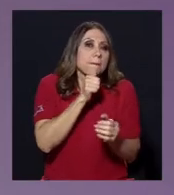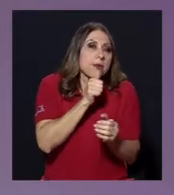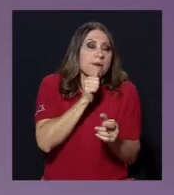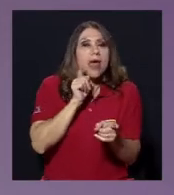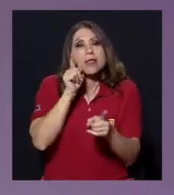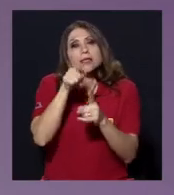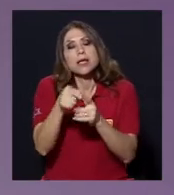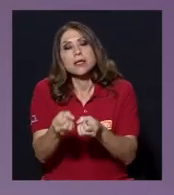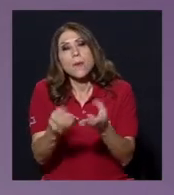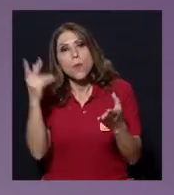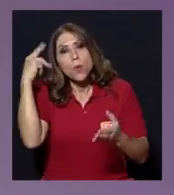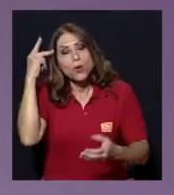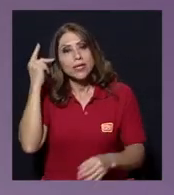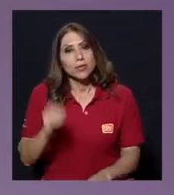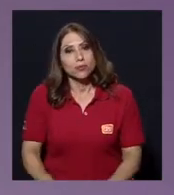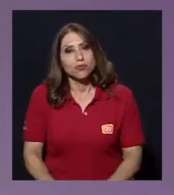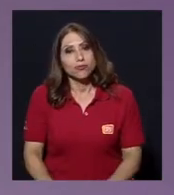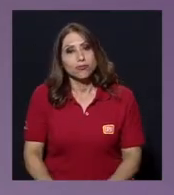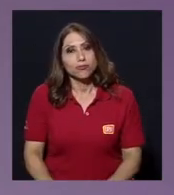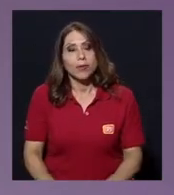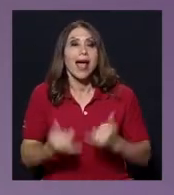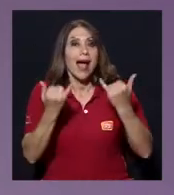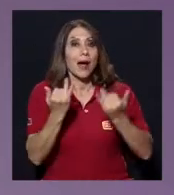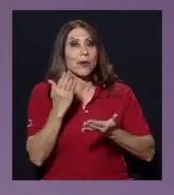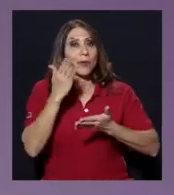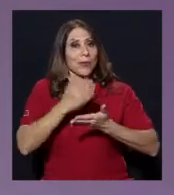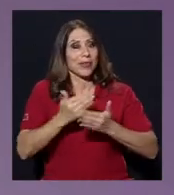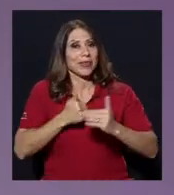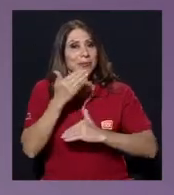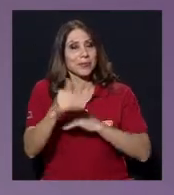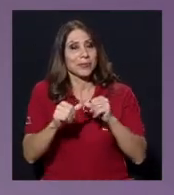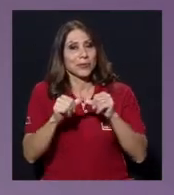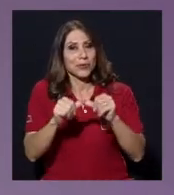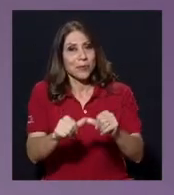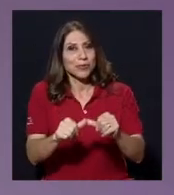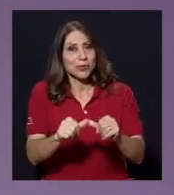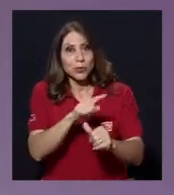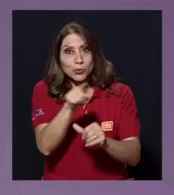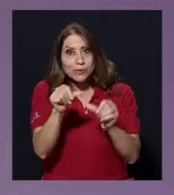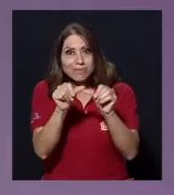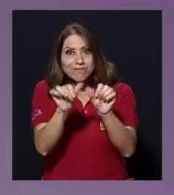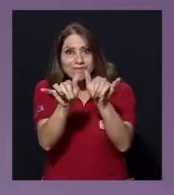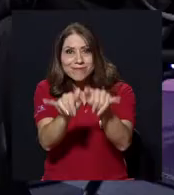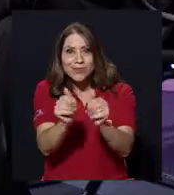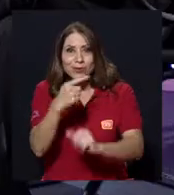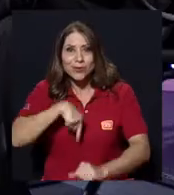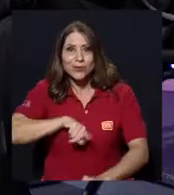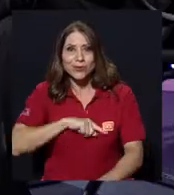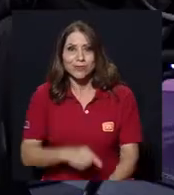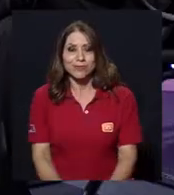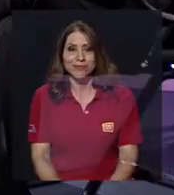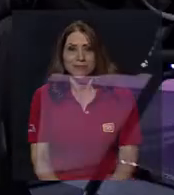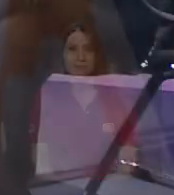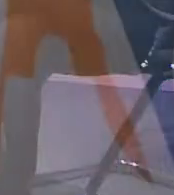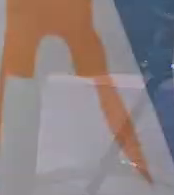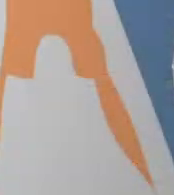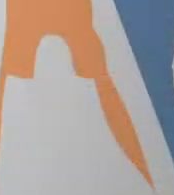hacer una pausa y estamos de regreso en unos segundos. No se vaya de ahí, quédese con nosotros.